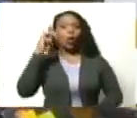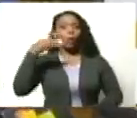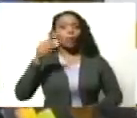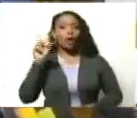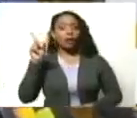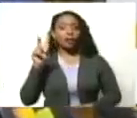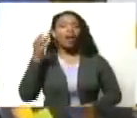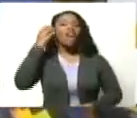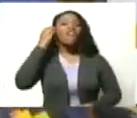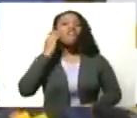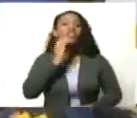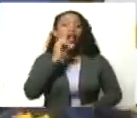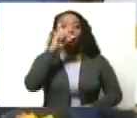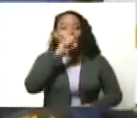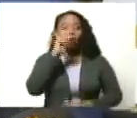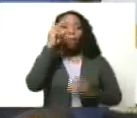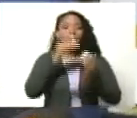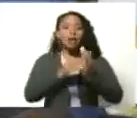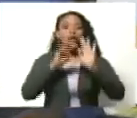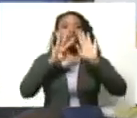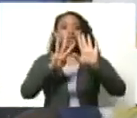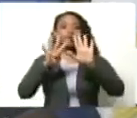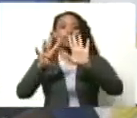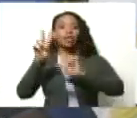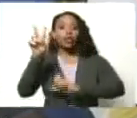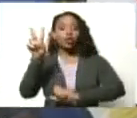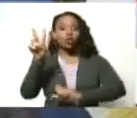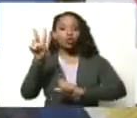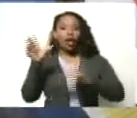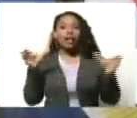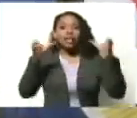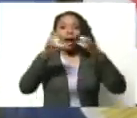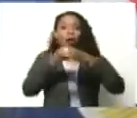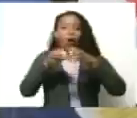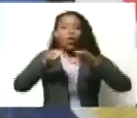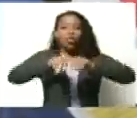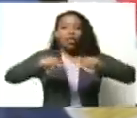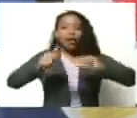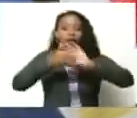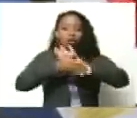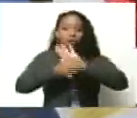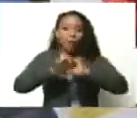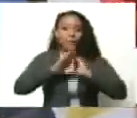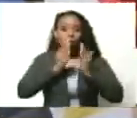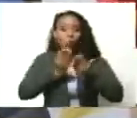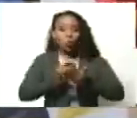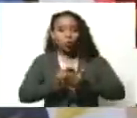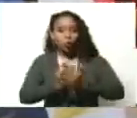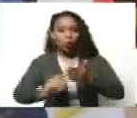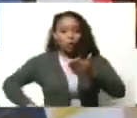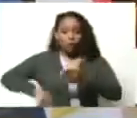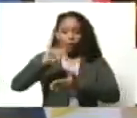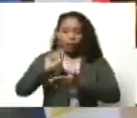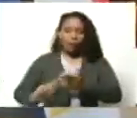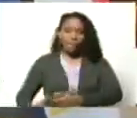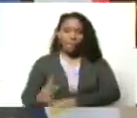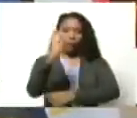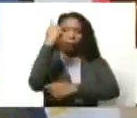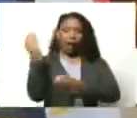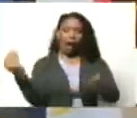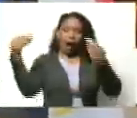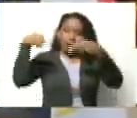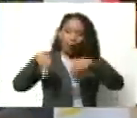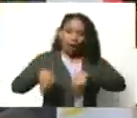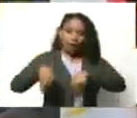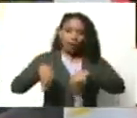comandante Fidel Castro en el año 92 en la cumbre de la Tierra, cuando se firmó el primer convenio